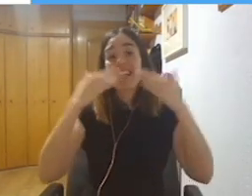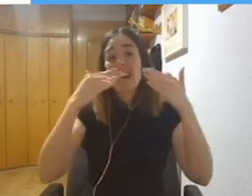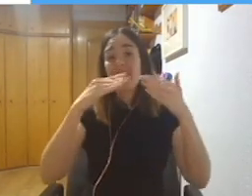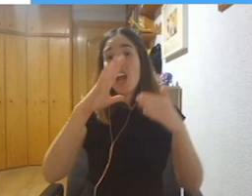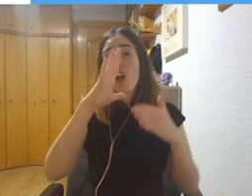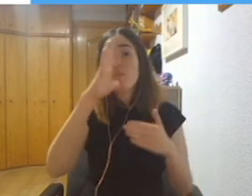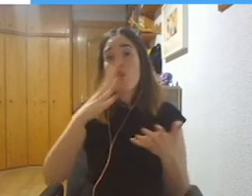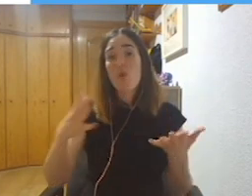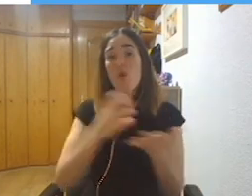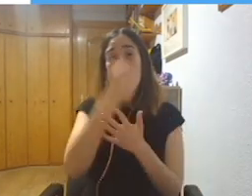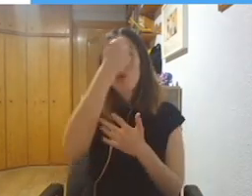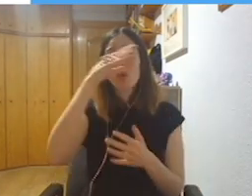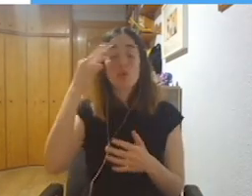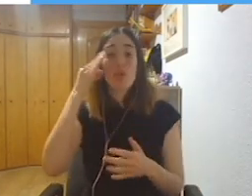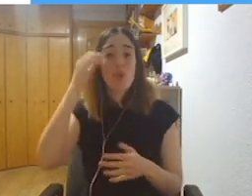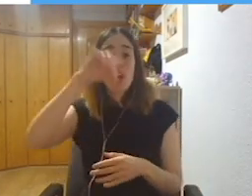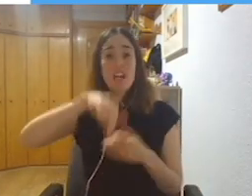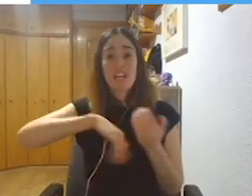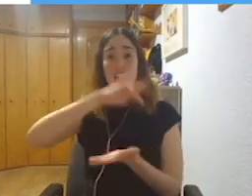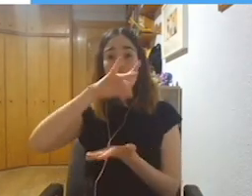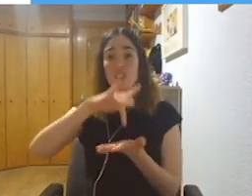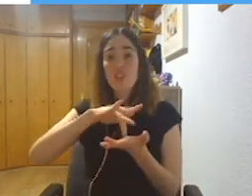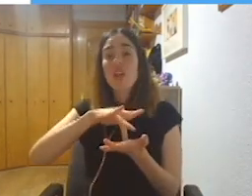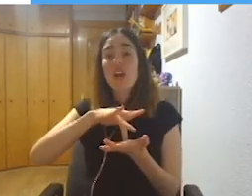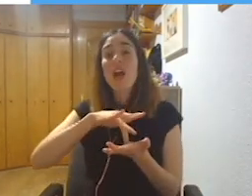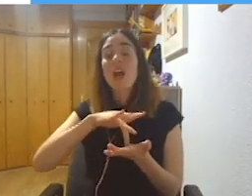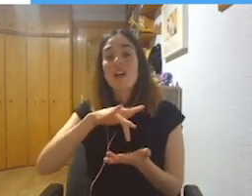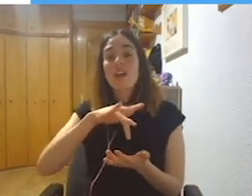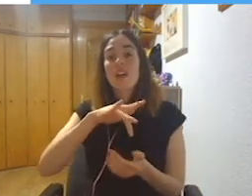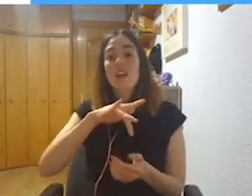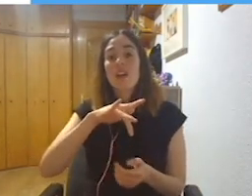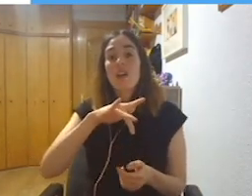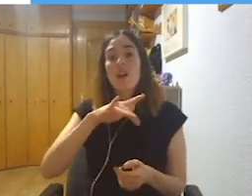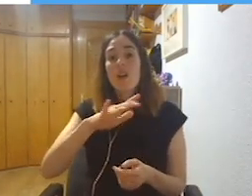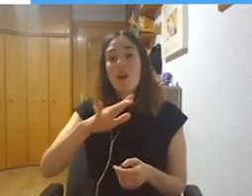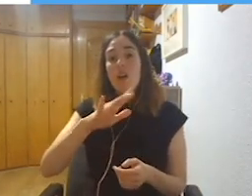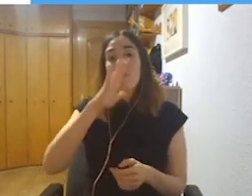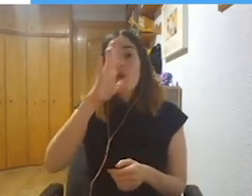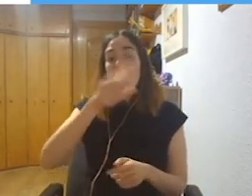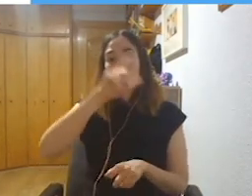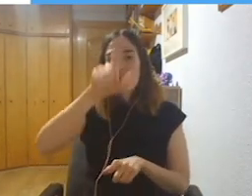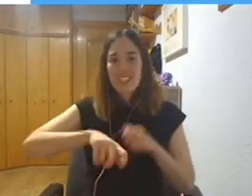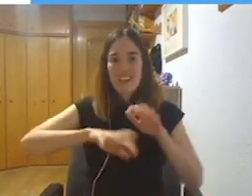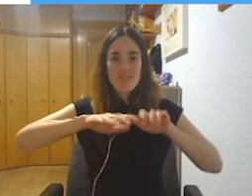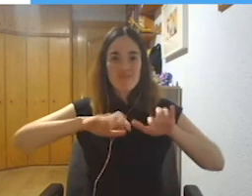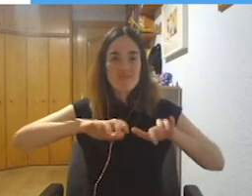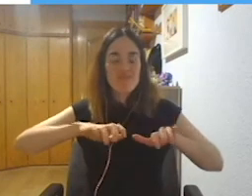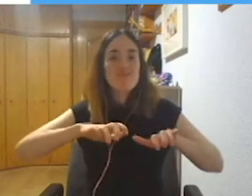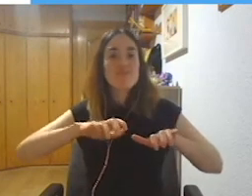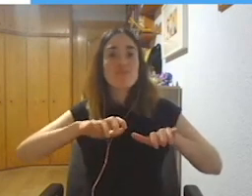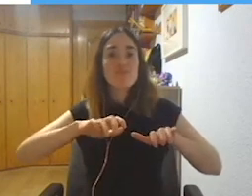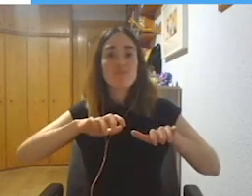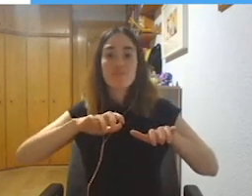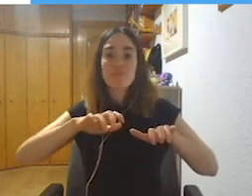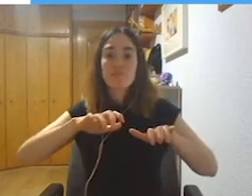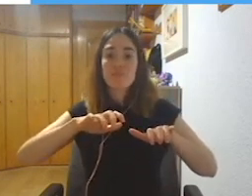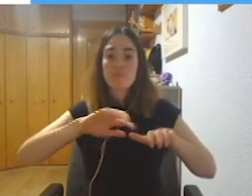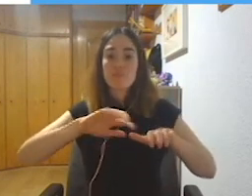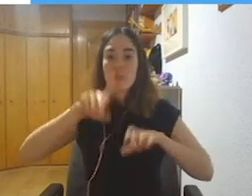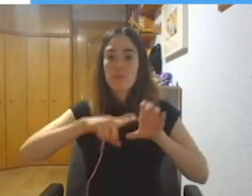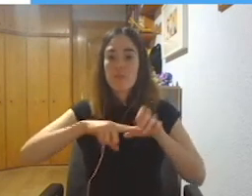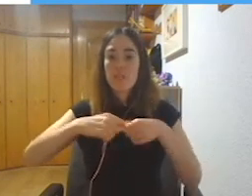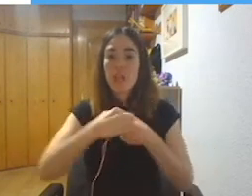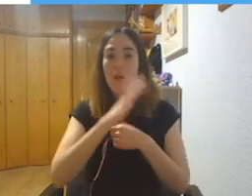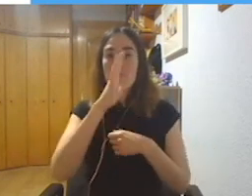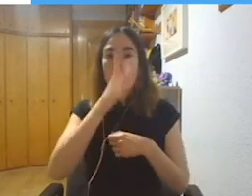gracias a todos y todas los que habéis estado aquí, quienes habéis comentado en este chat,